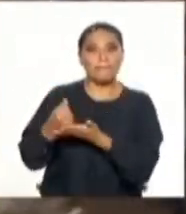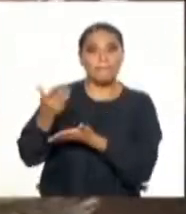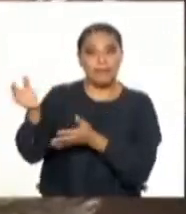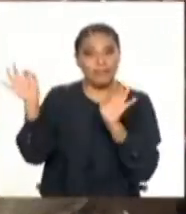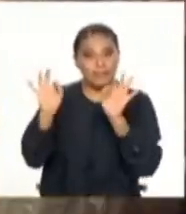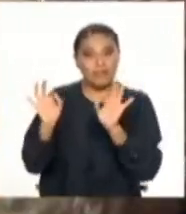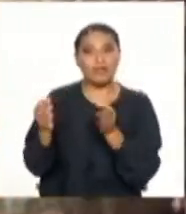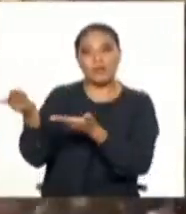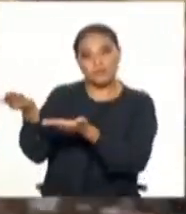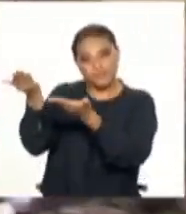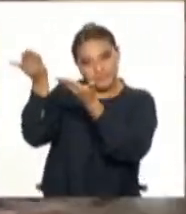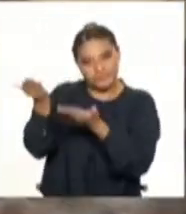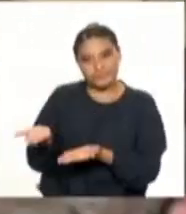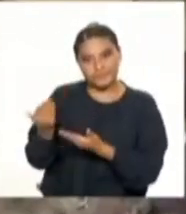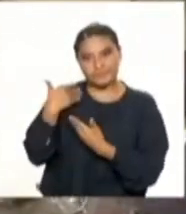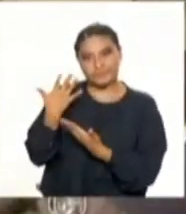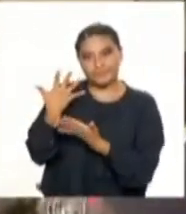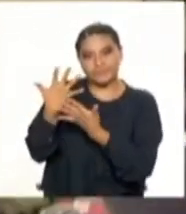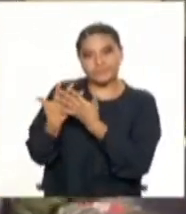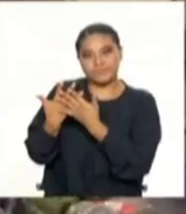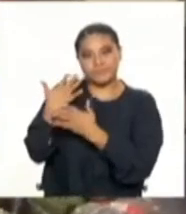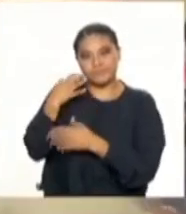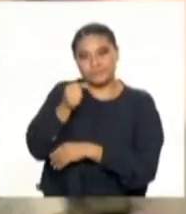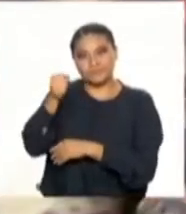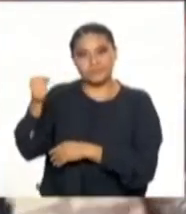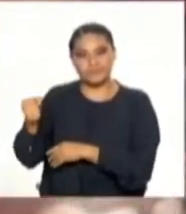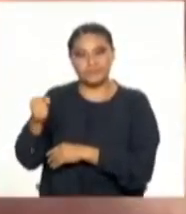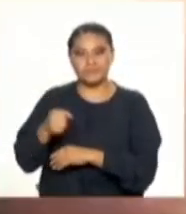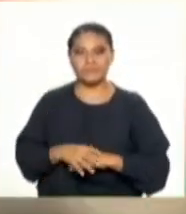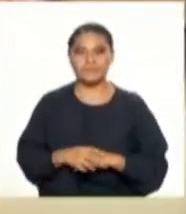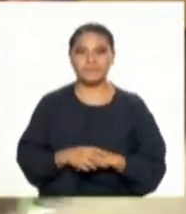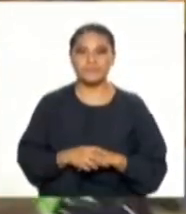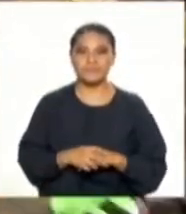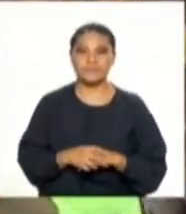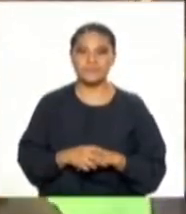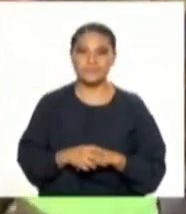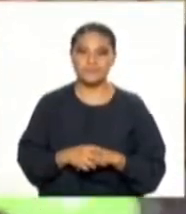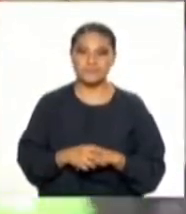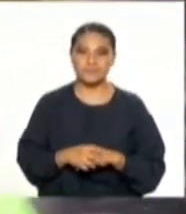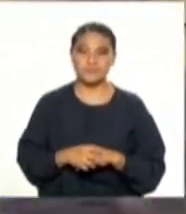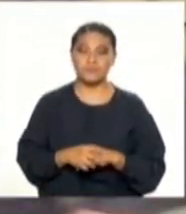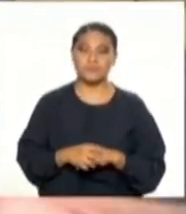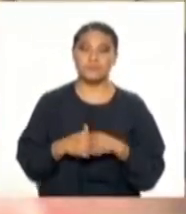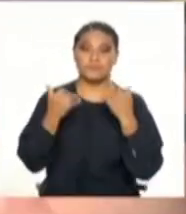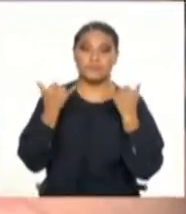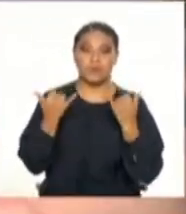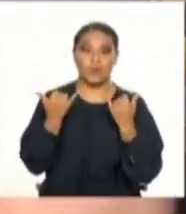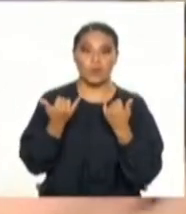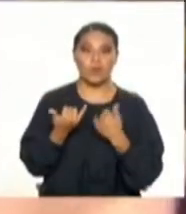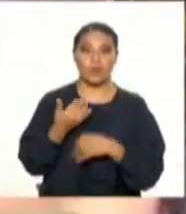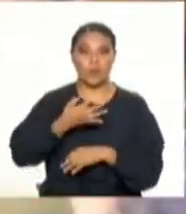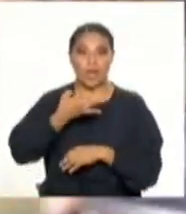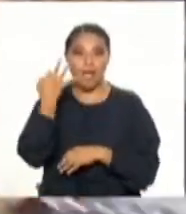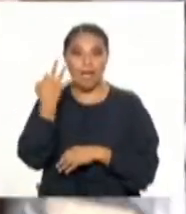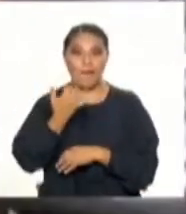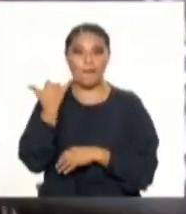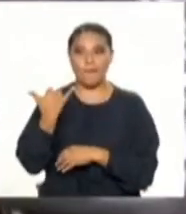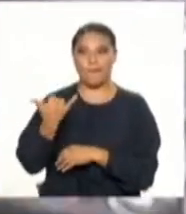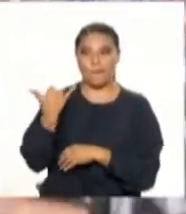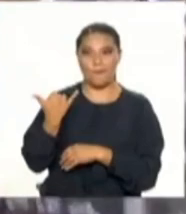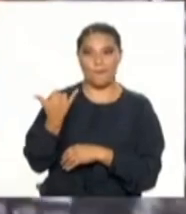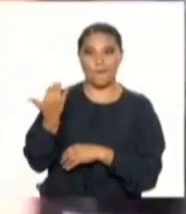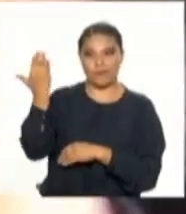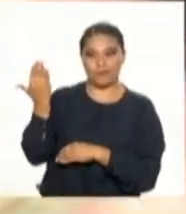así está en estos momentos. Muy bien, mírenla. Recordemos entonces esta información de último minuto para todo el país. Son las